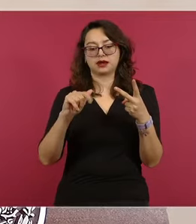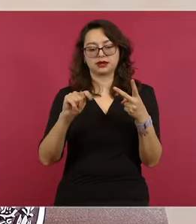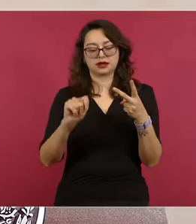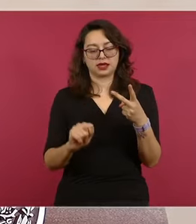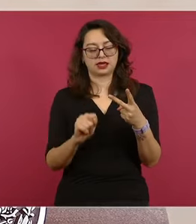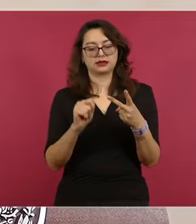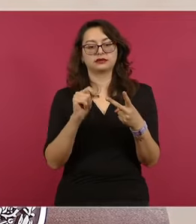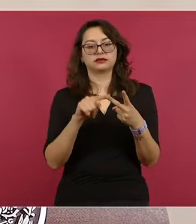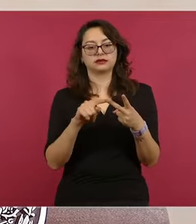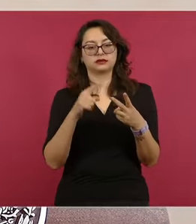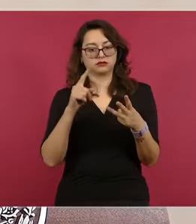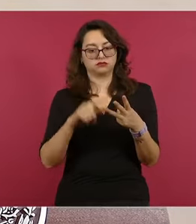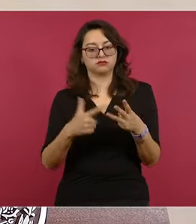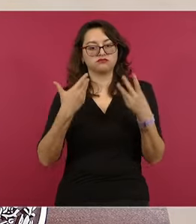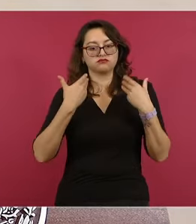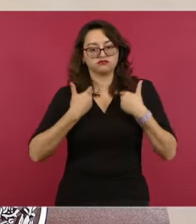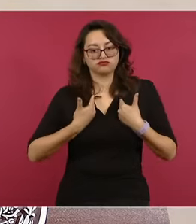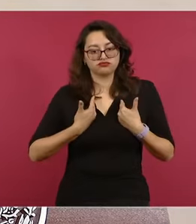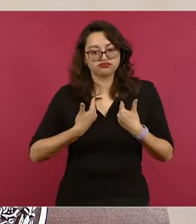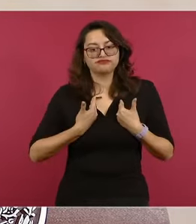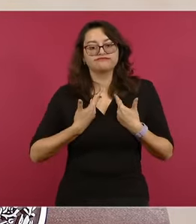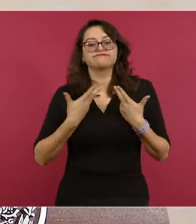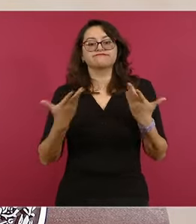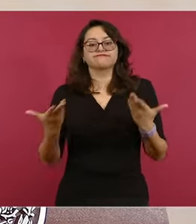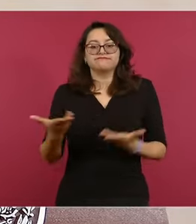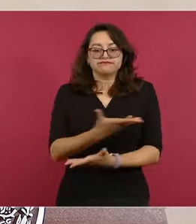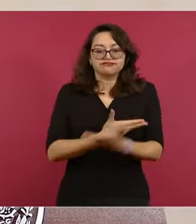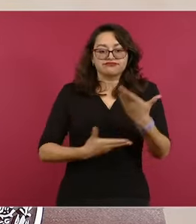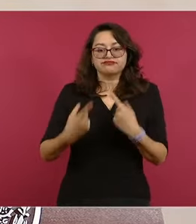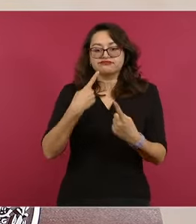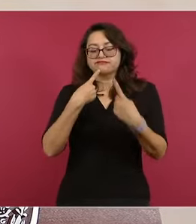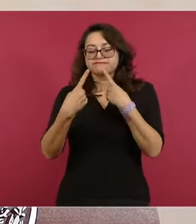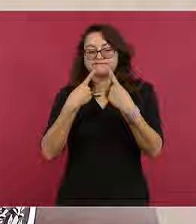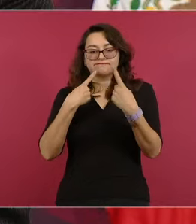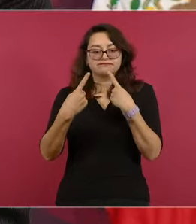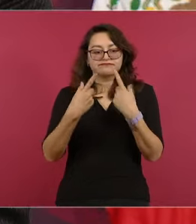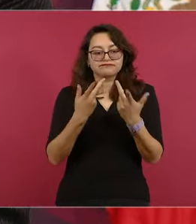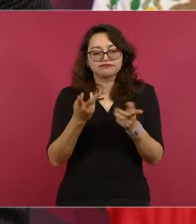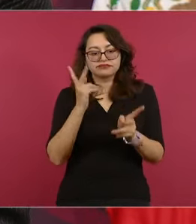para ponernos de acuerdo y